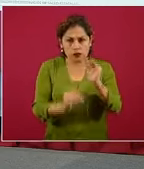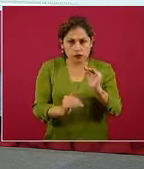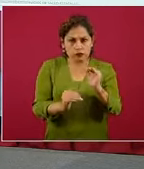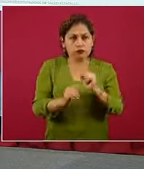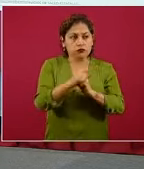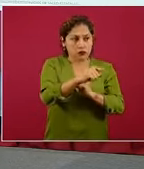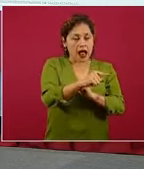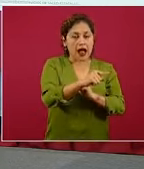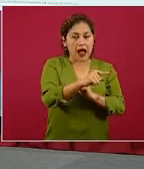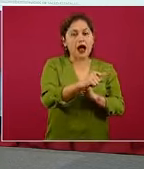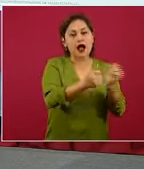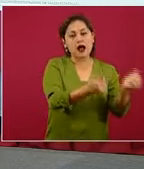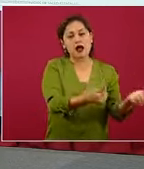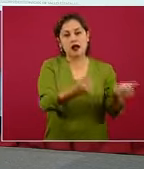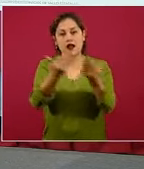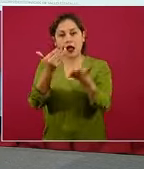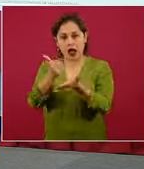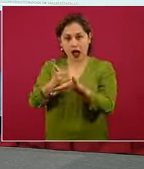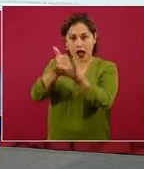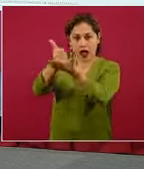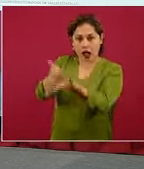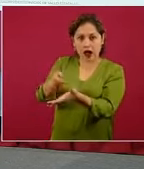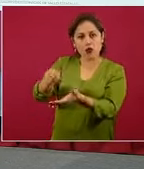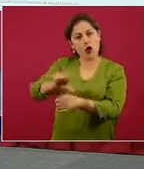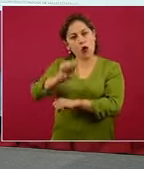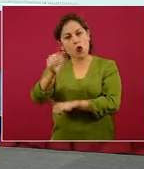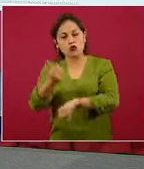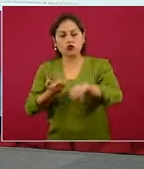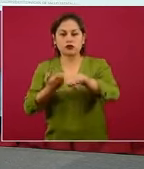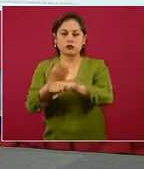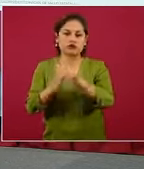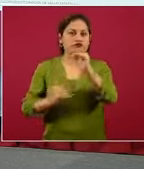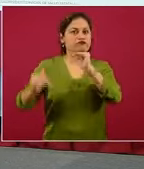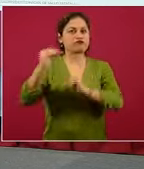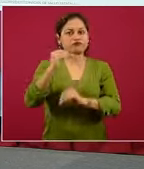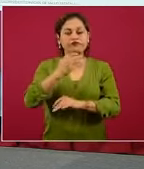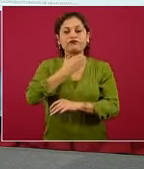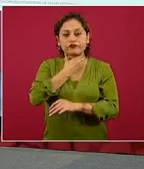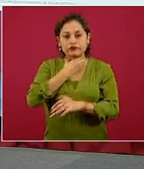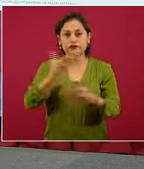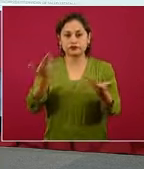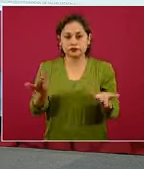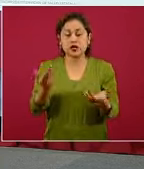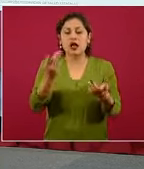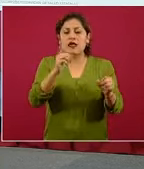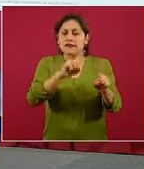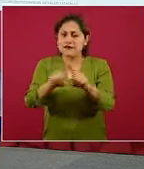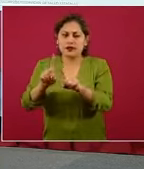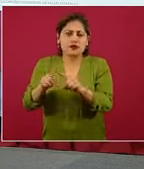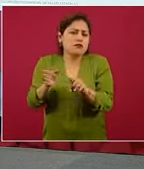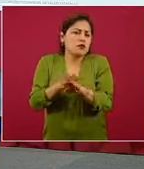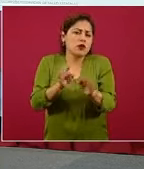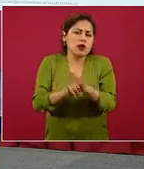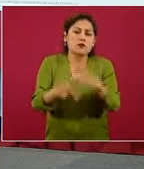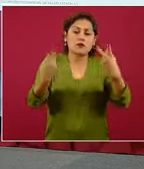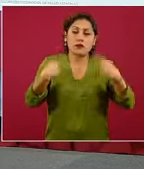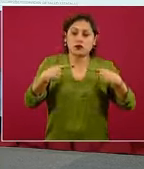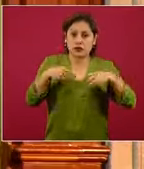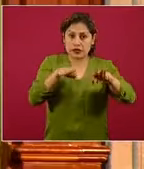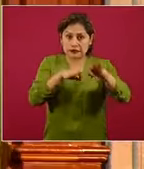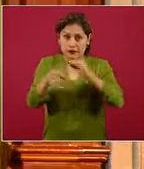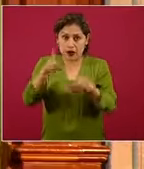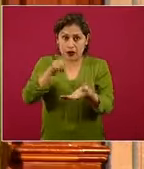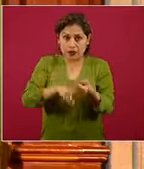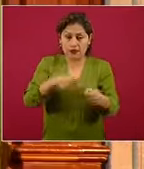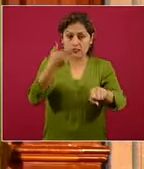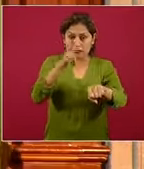ocupación, están contribuyendo y apoyando sobre todo con personal médico y paramédico especializado para